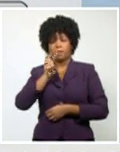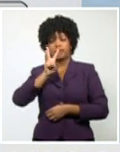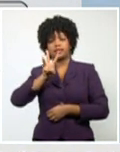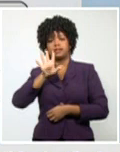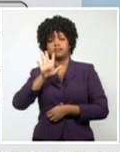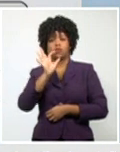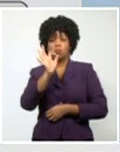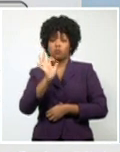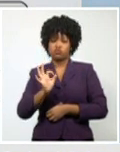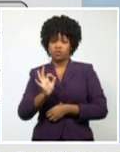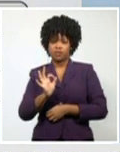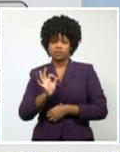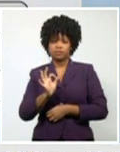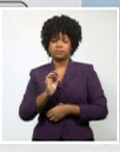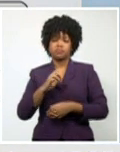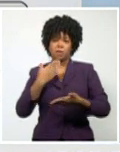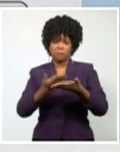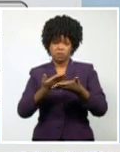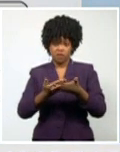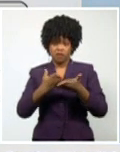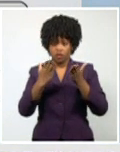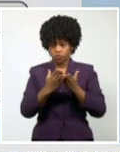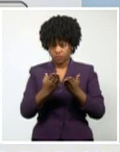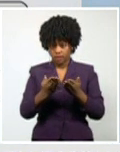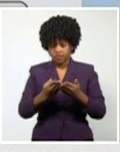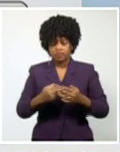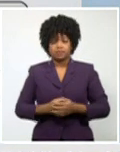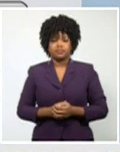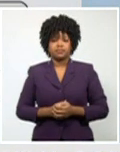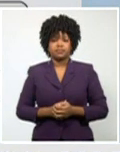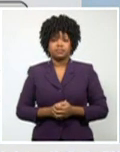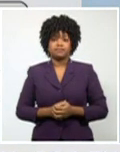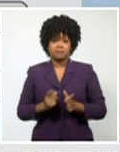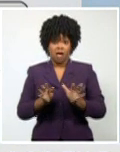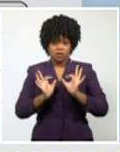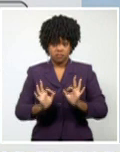0,35% de las muestras estudiadas. De esta forma, Cuba acumula